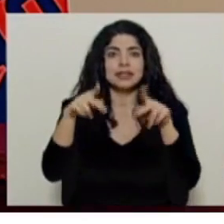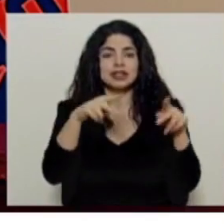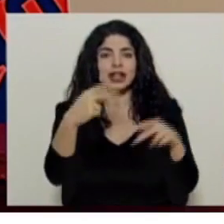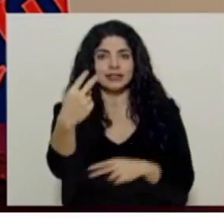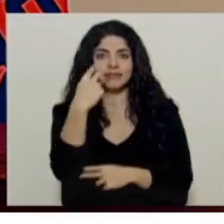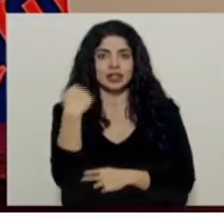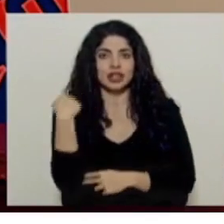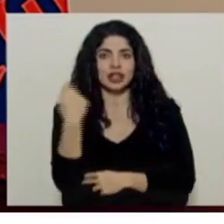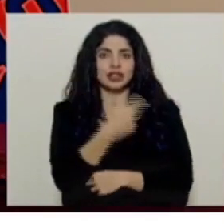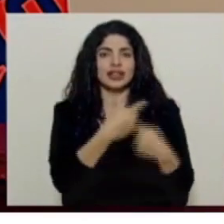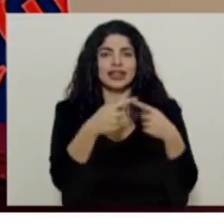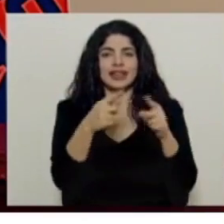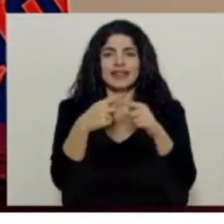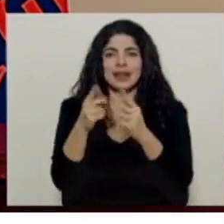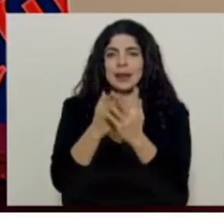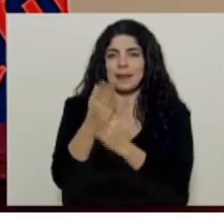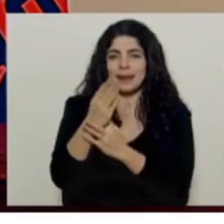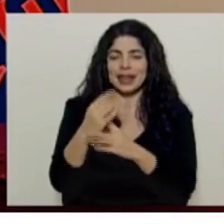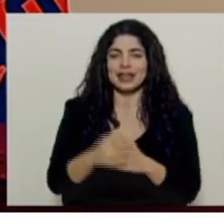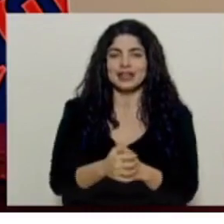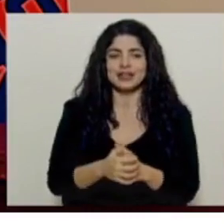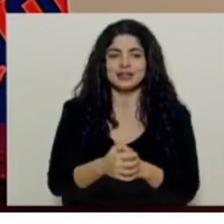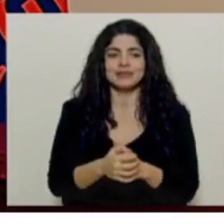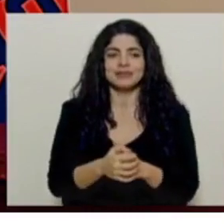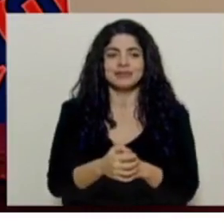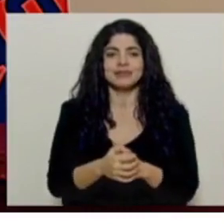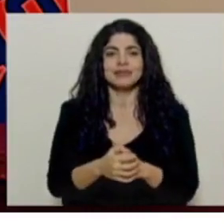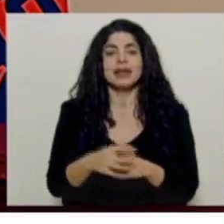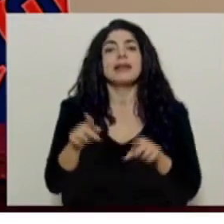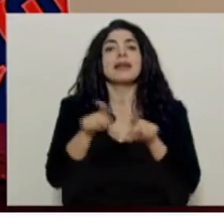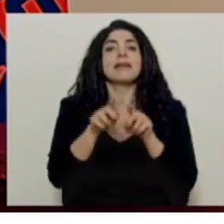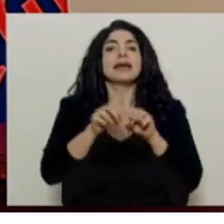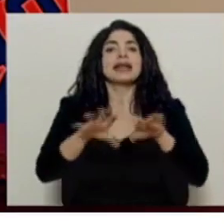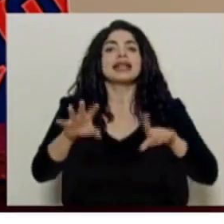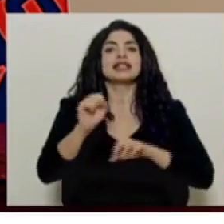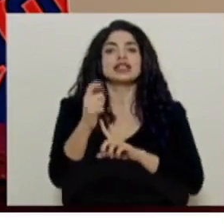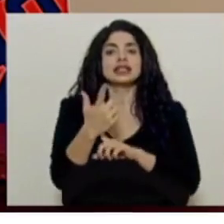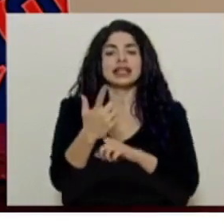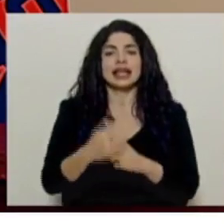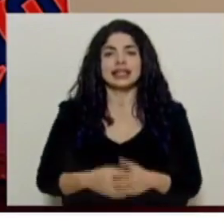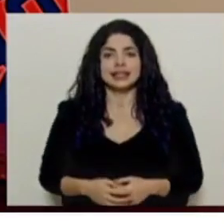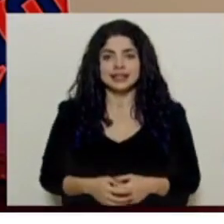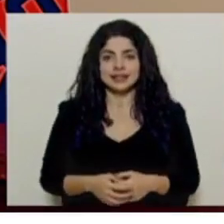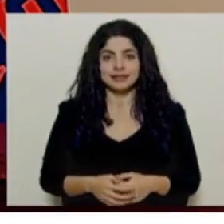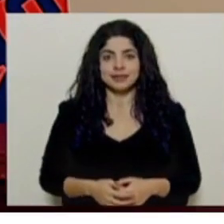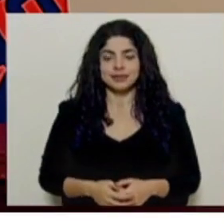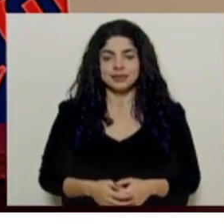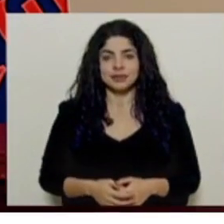diferentes medios y por las redes sociales.